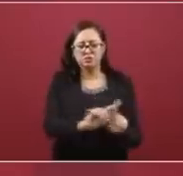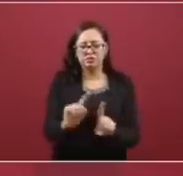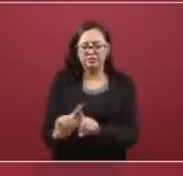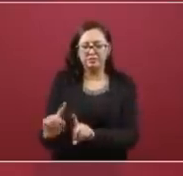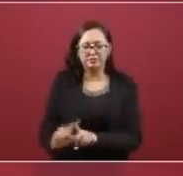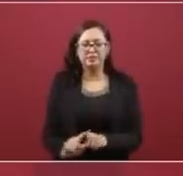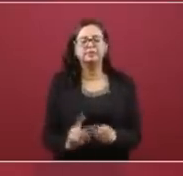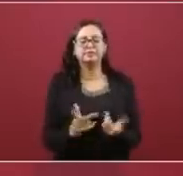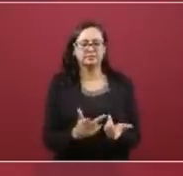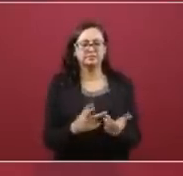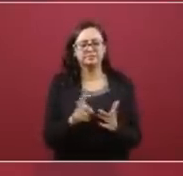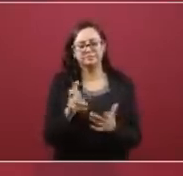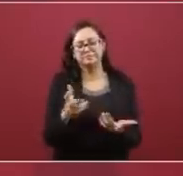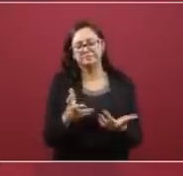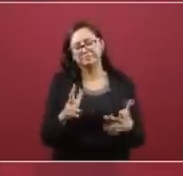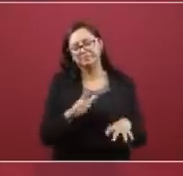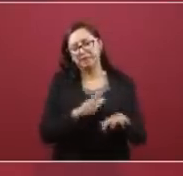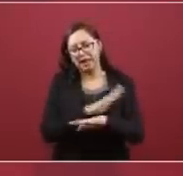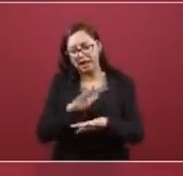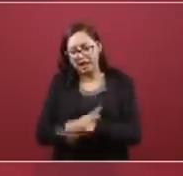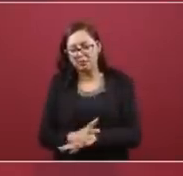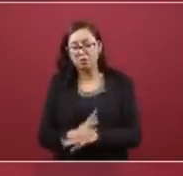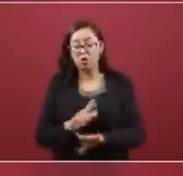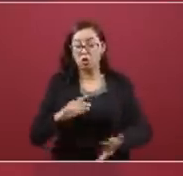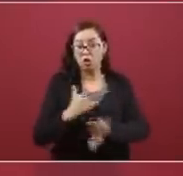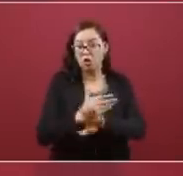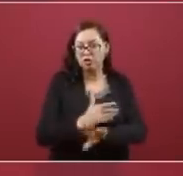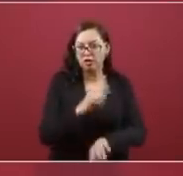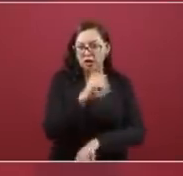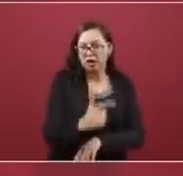No se va a perjudicar a elementos,